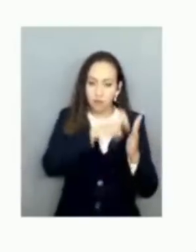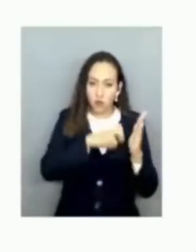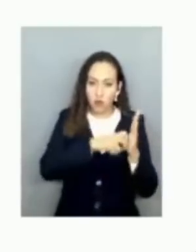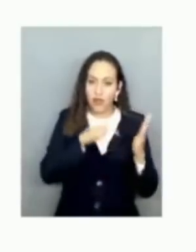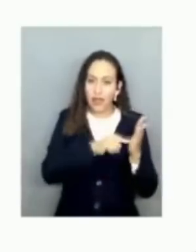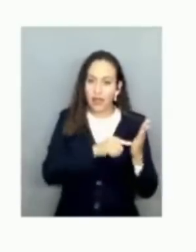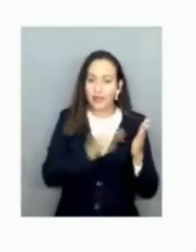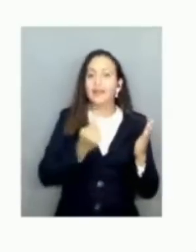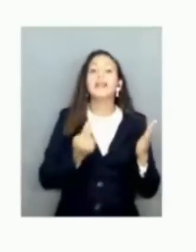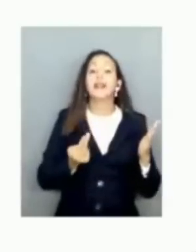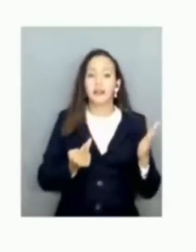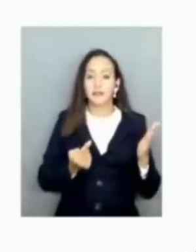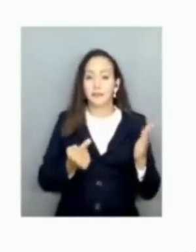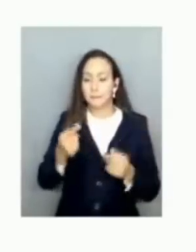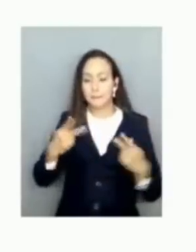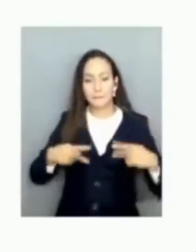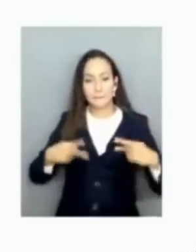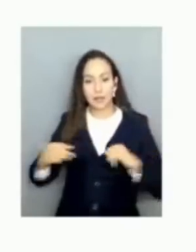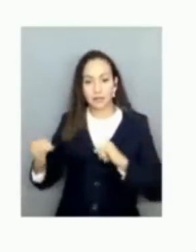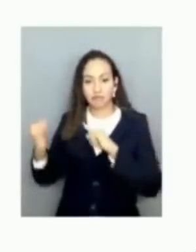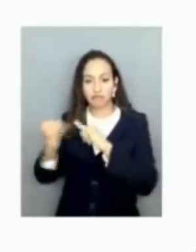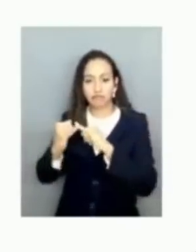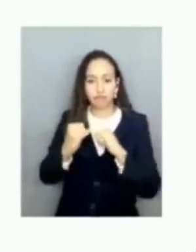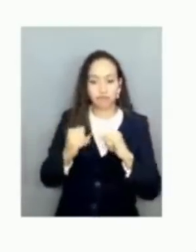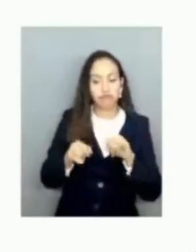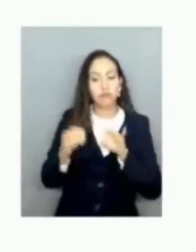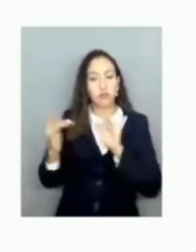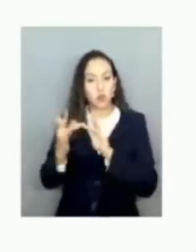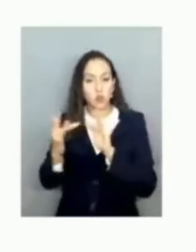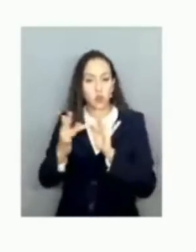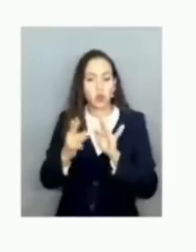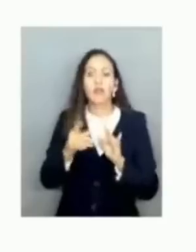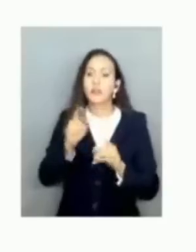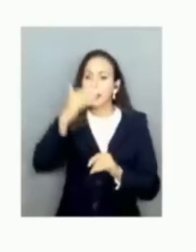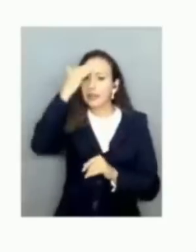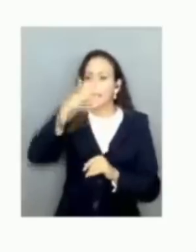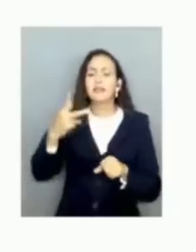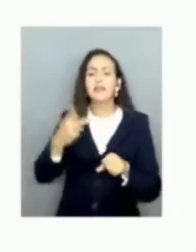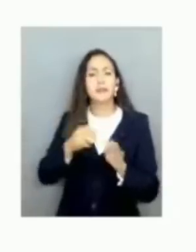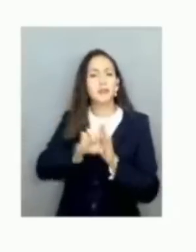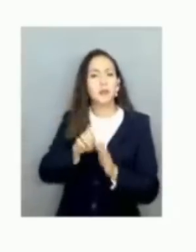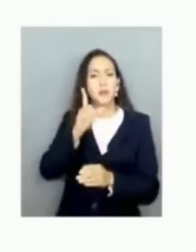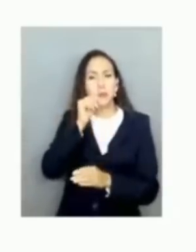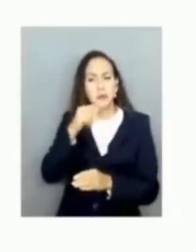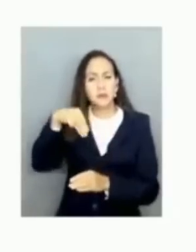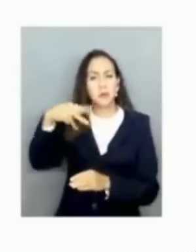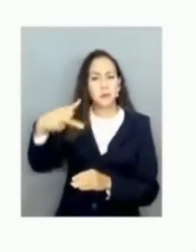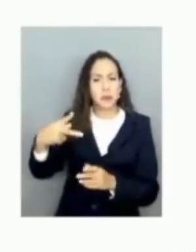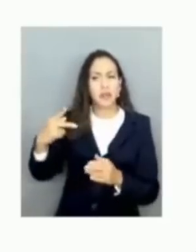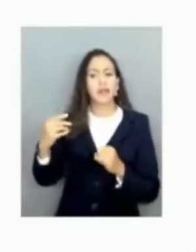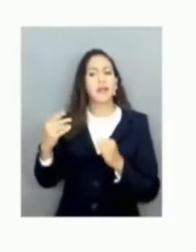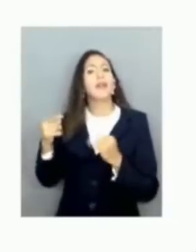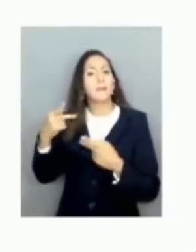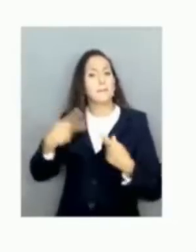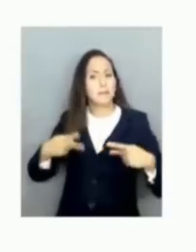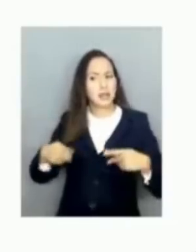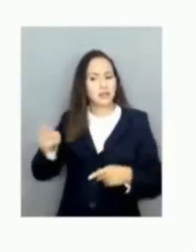delincuentes de cuello blanco, y la señora permanecía callada. Hoy pide